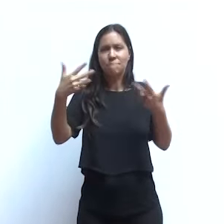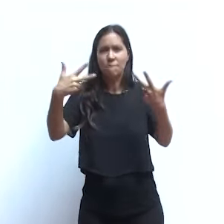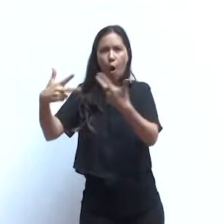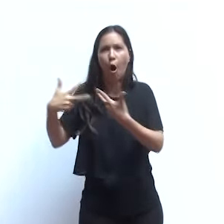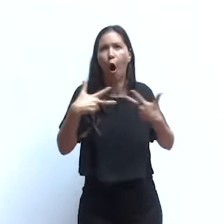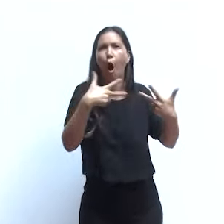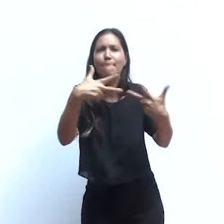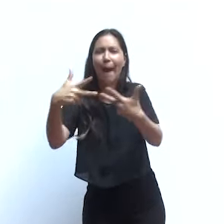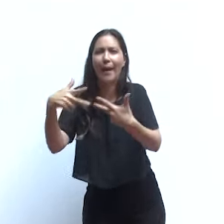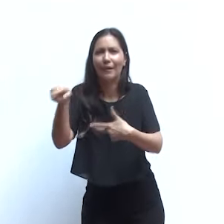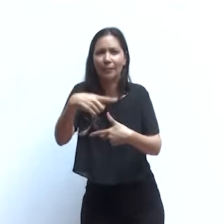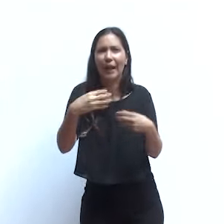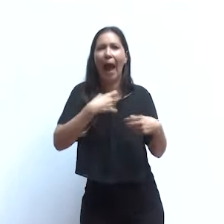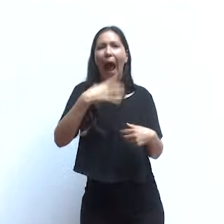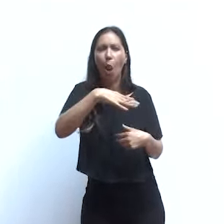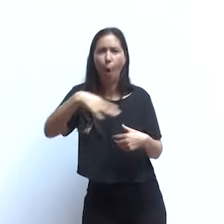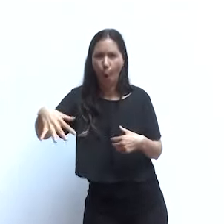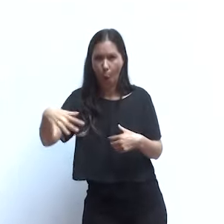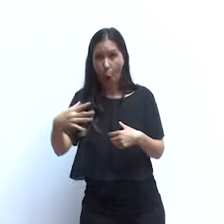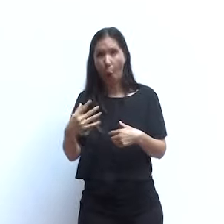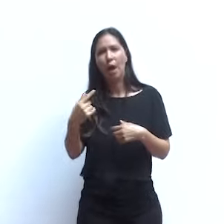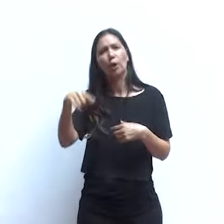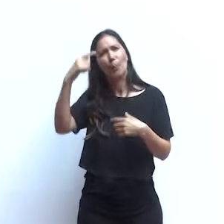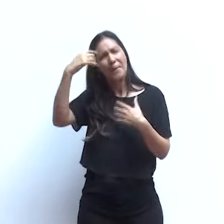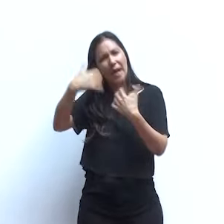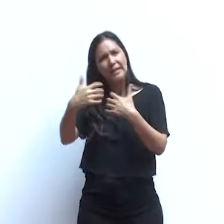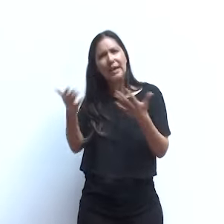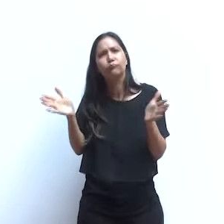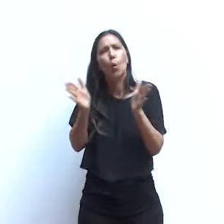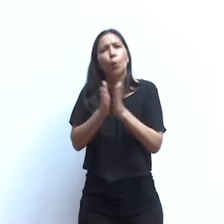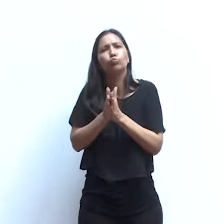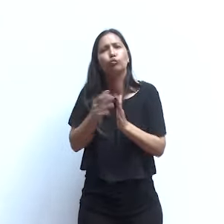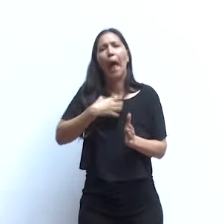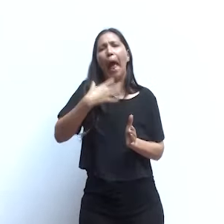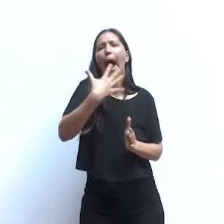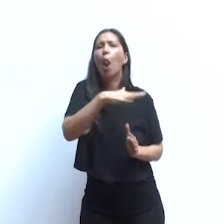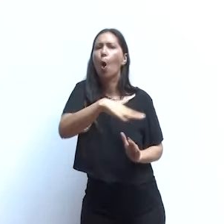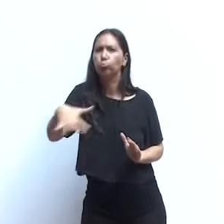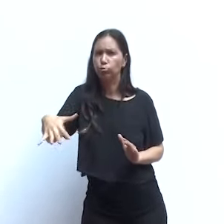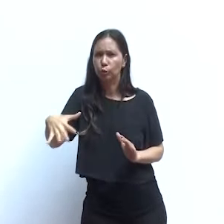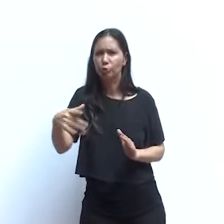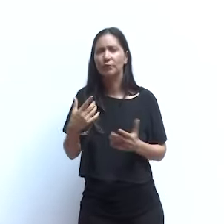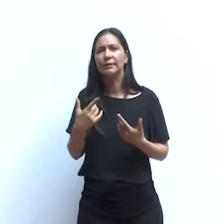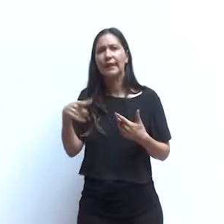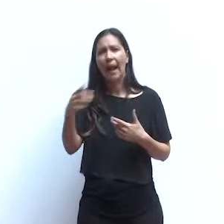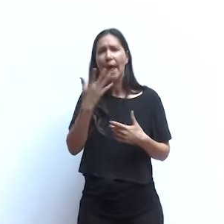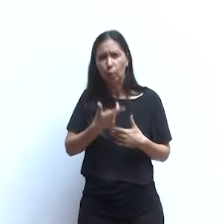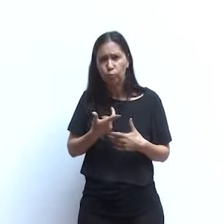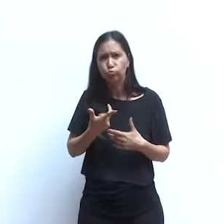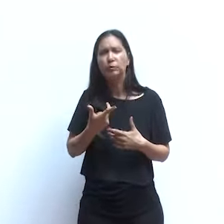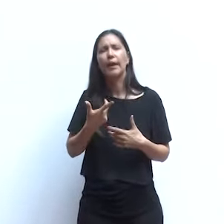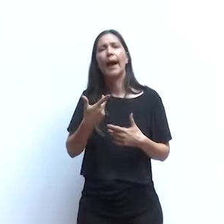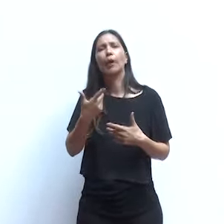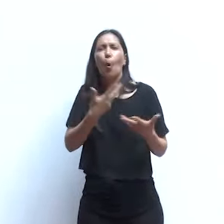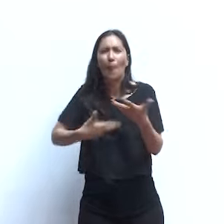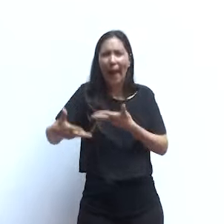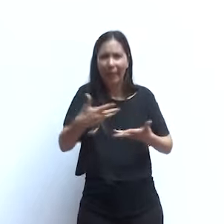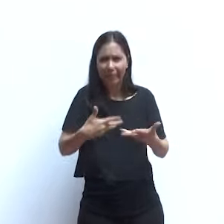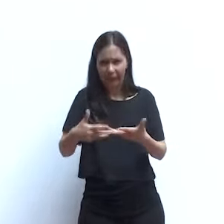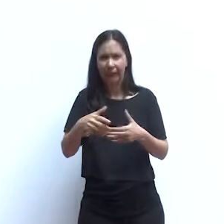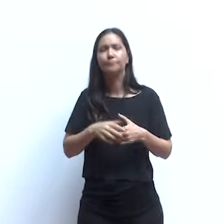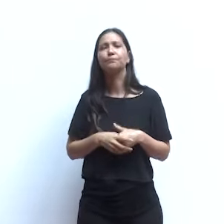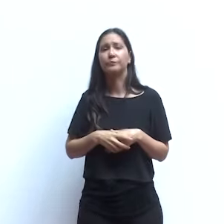en voz alta pero pero piensa con con los alumnos Me parece que eso es un ejercicio que que que siempre eh intenta